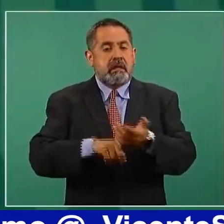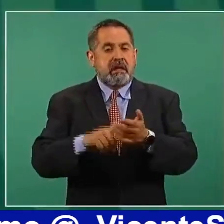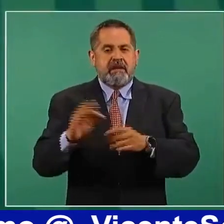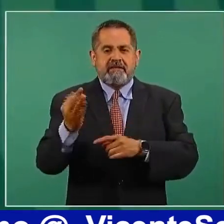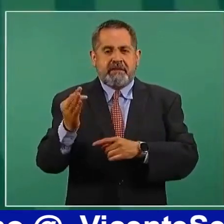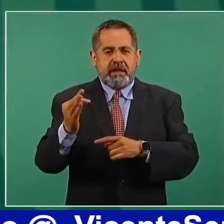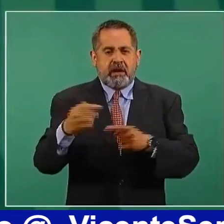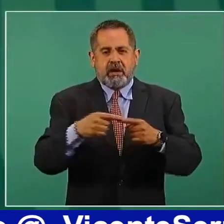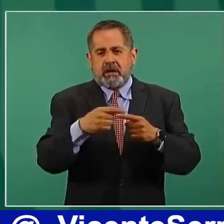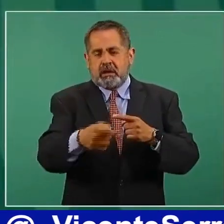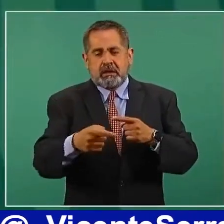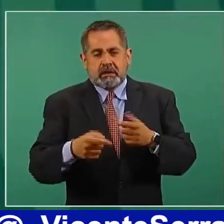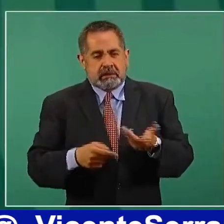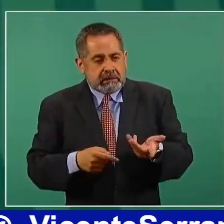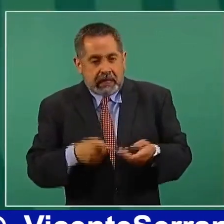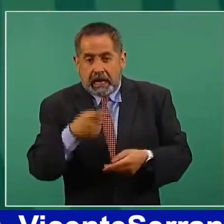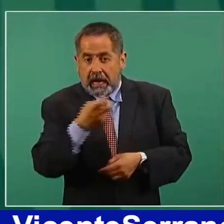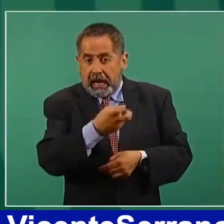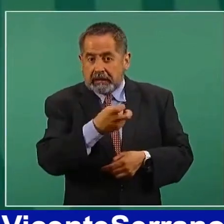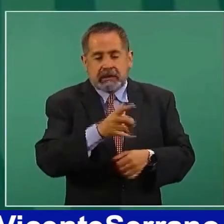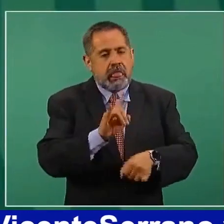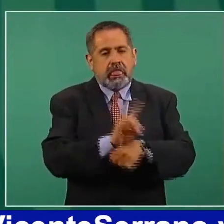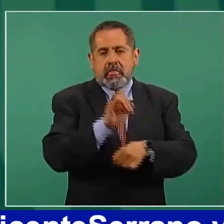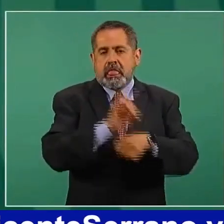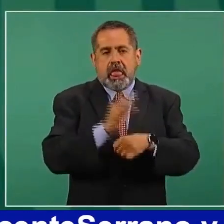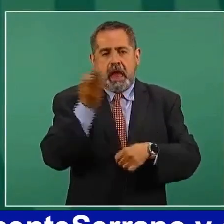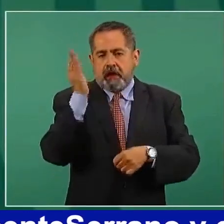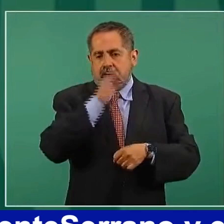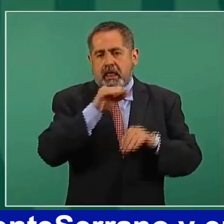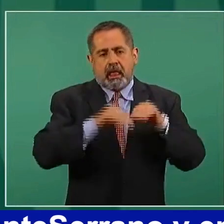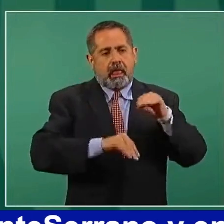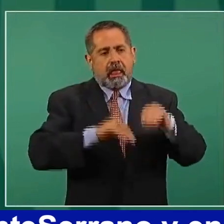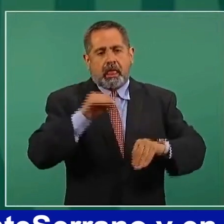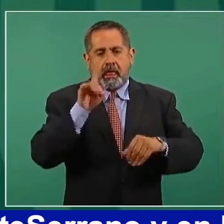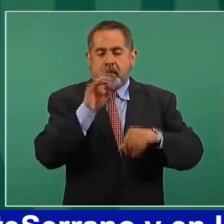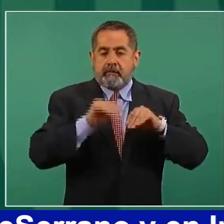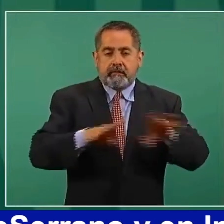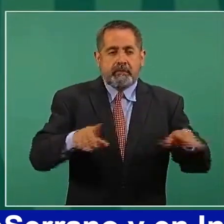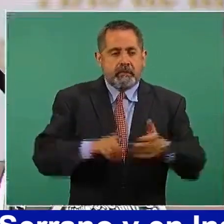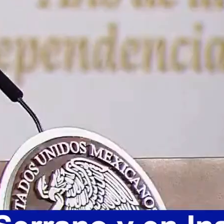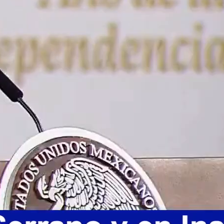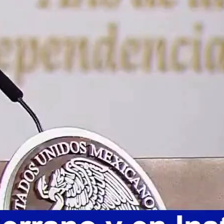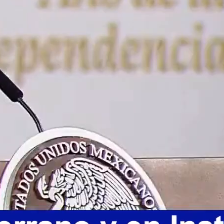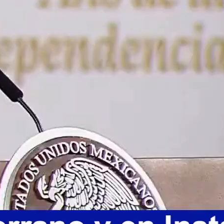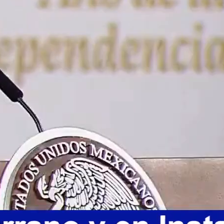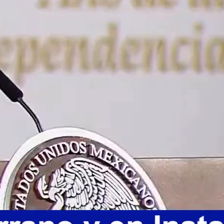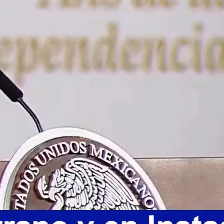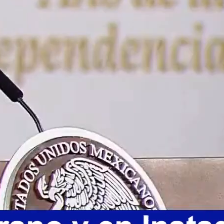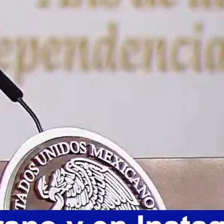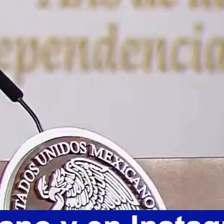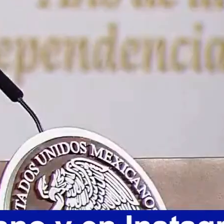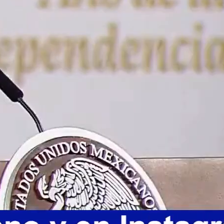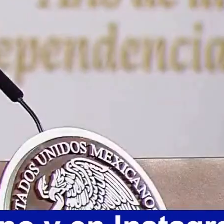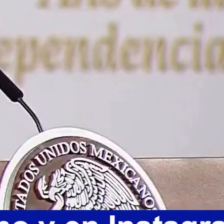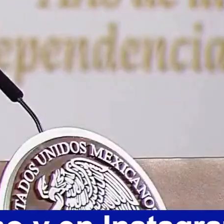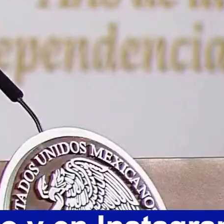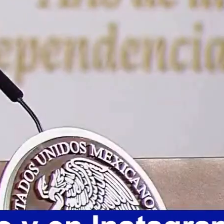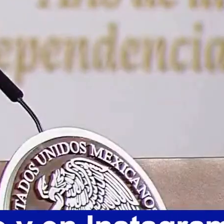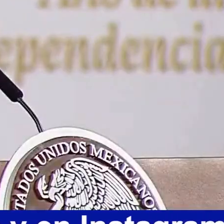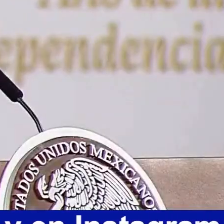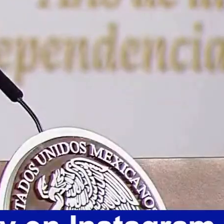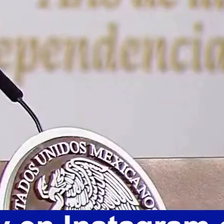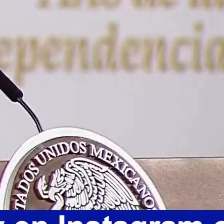febrero, de que eso había sido un montaje. La reportera Yuli García lo dio a conocer,